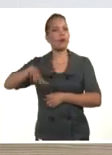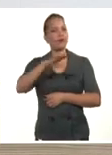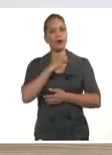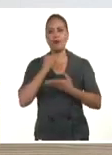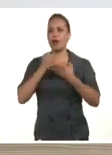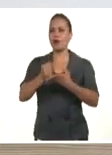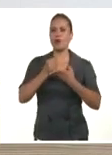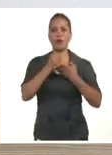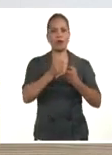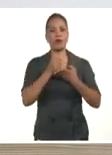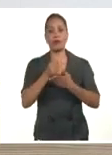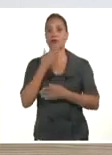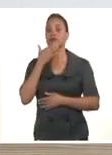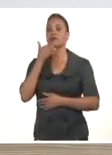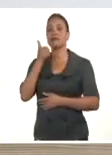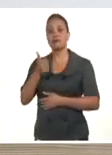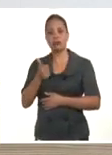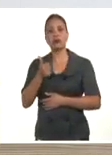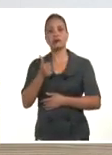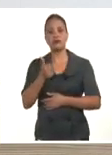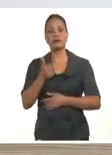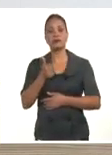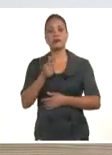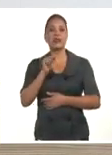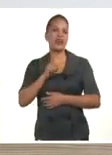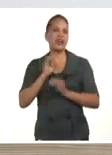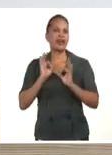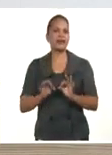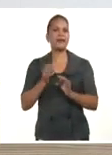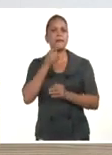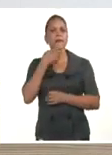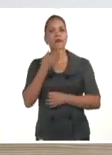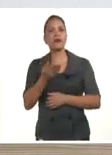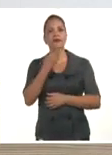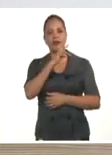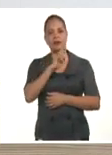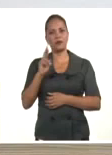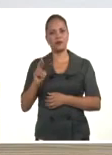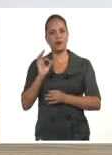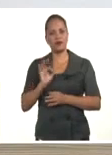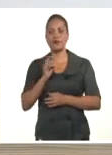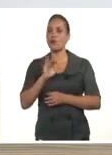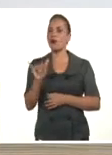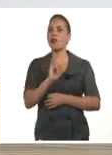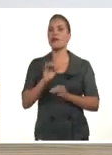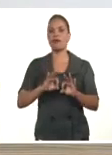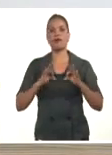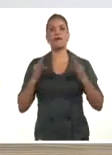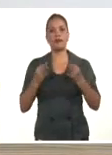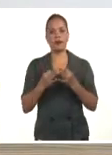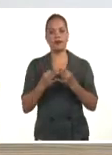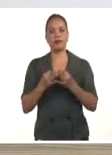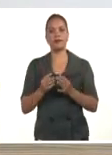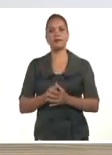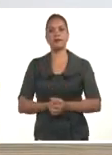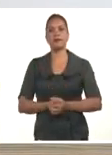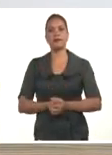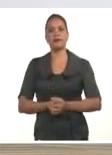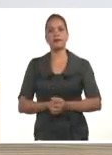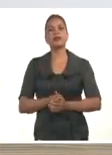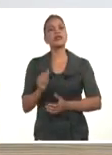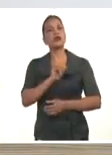que ha apoyado las acciones que realizamos con los pacientes y sus familiares, así como